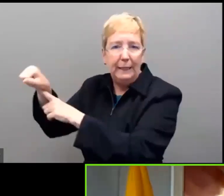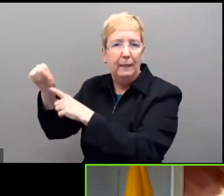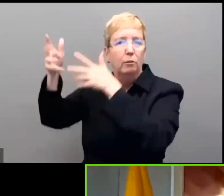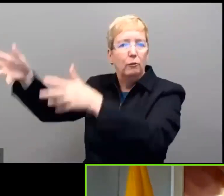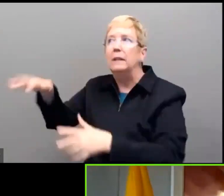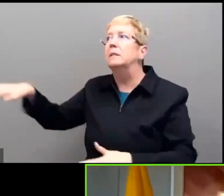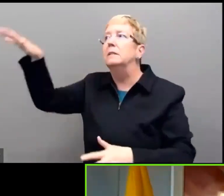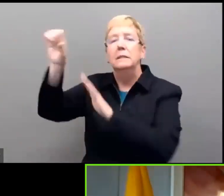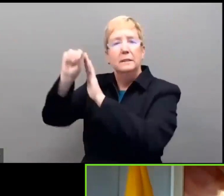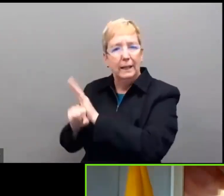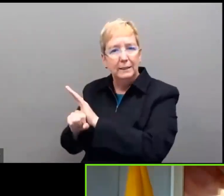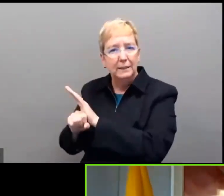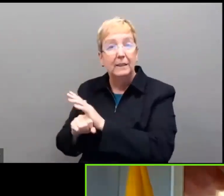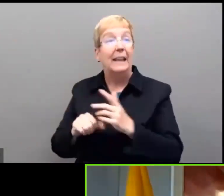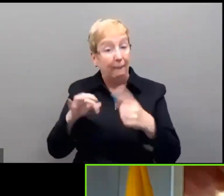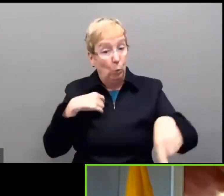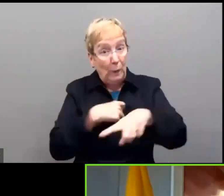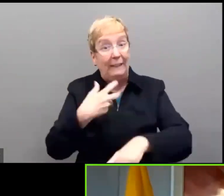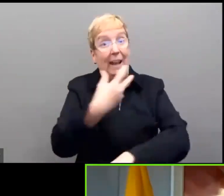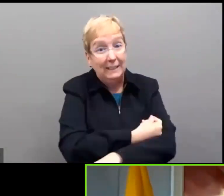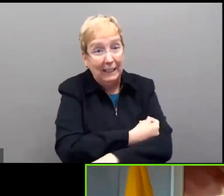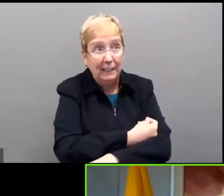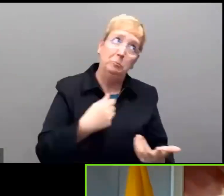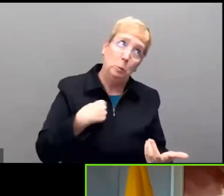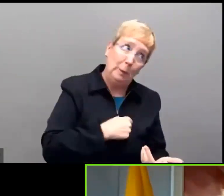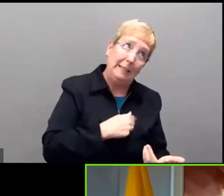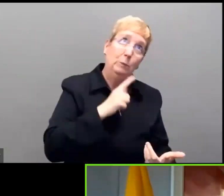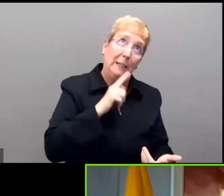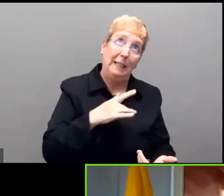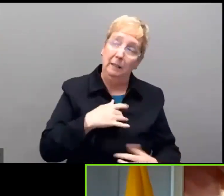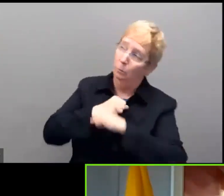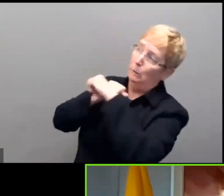y mortífero. La mayoría hemos hecho todo lo